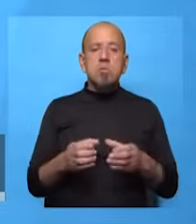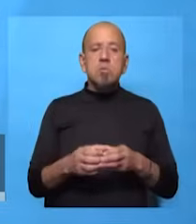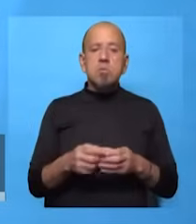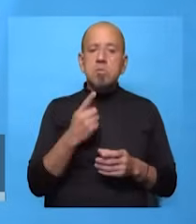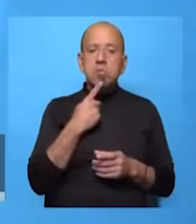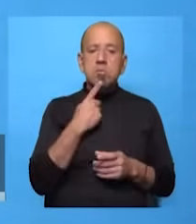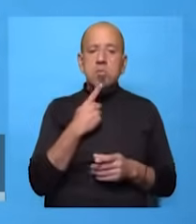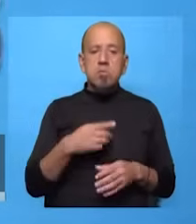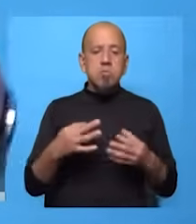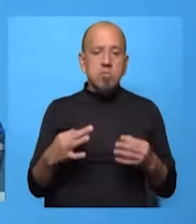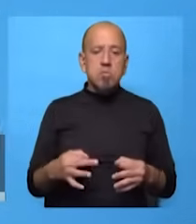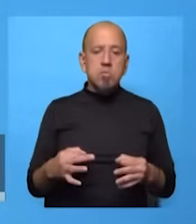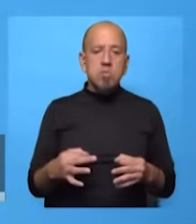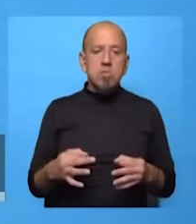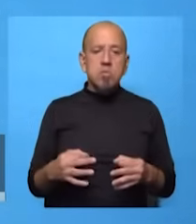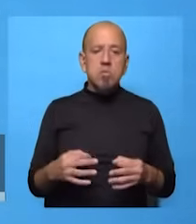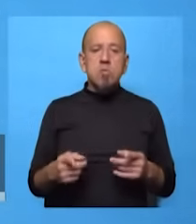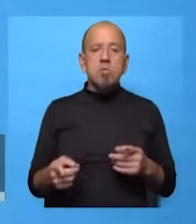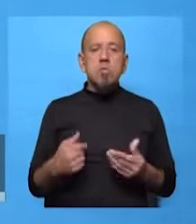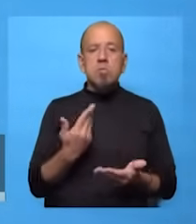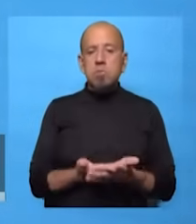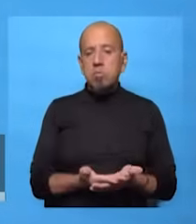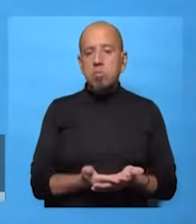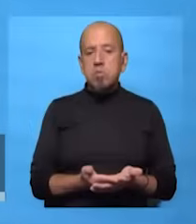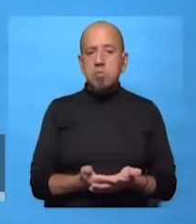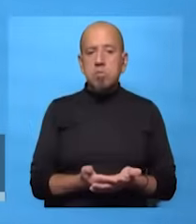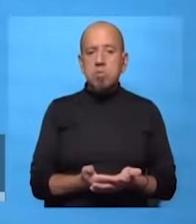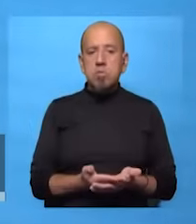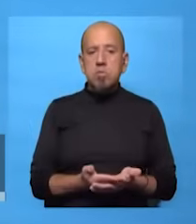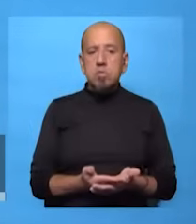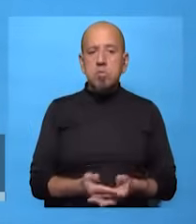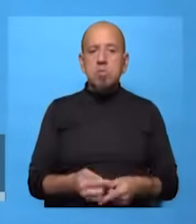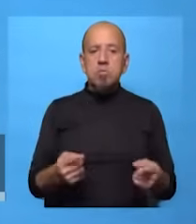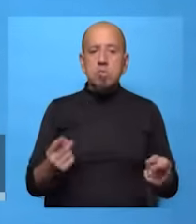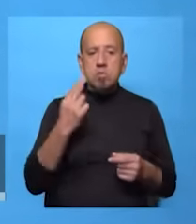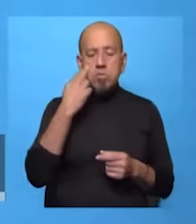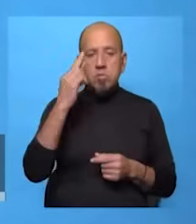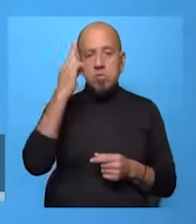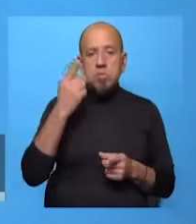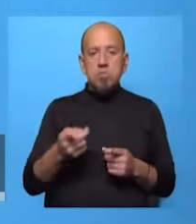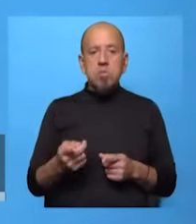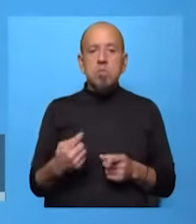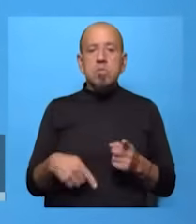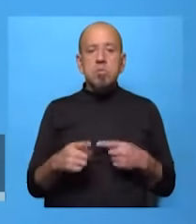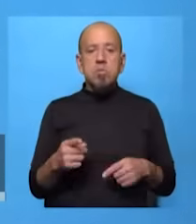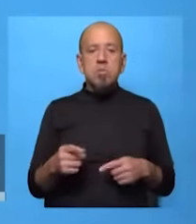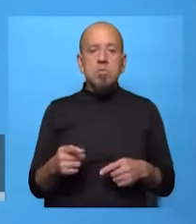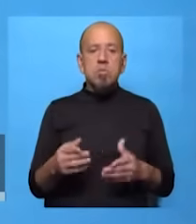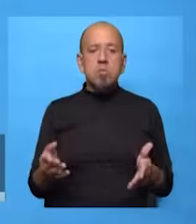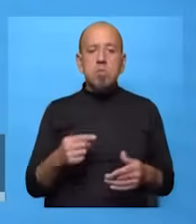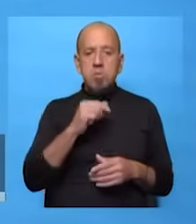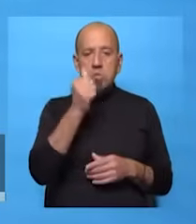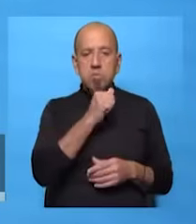seria intentamos ser serios proponer cosas que tienen que ver con los problemas del Uruguay profundo tratar de encontrarle